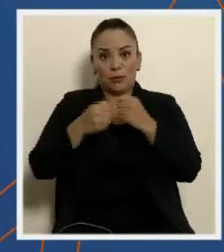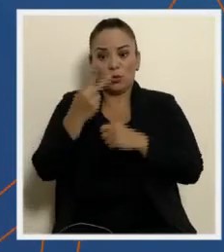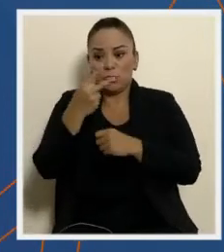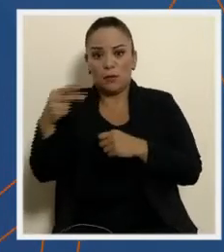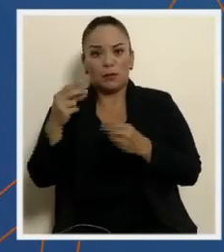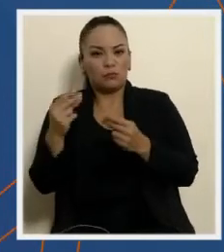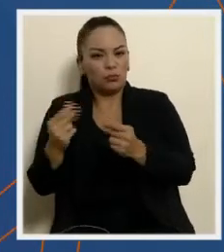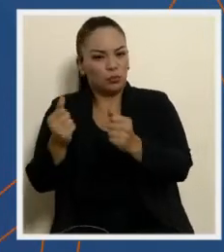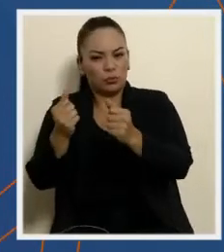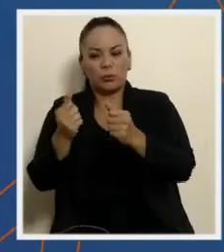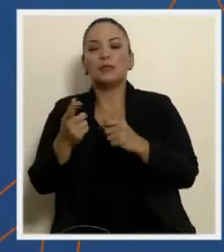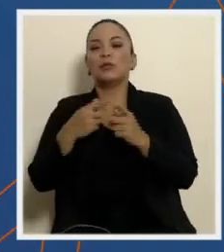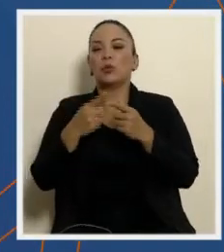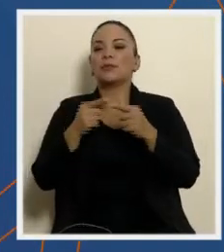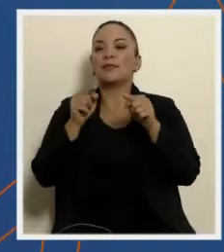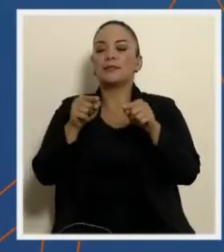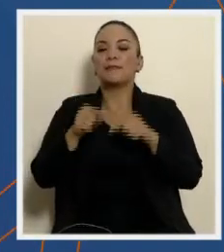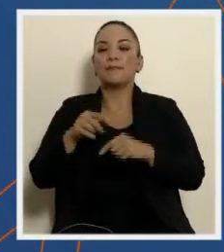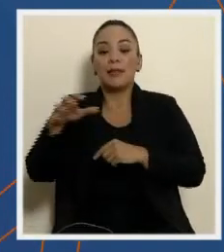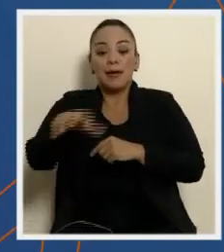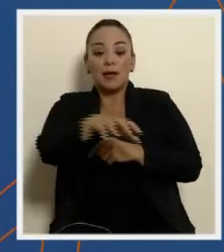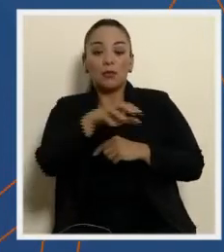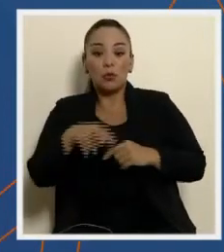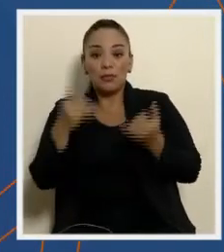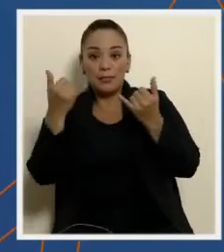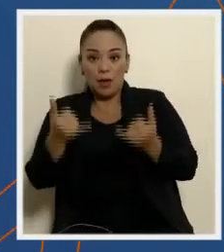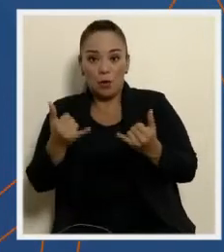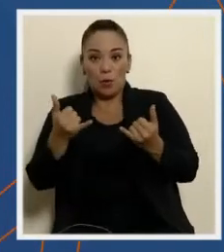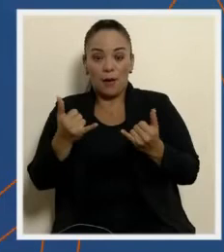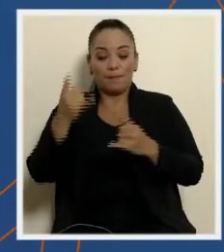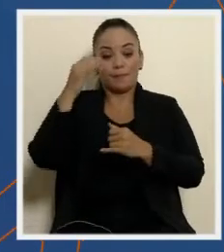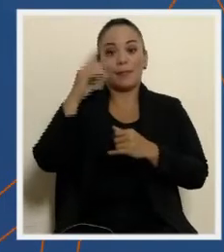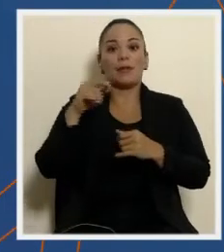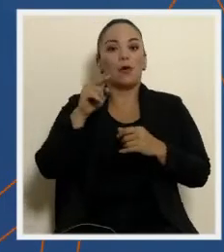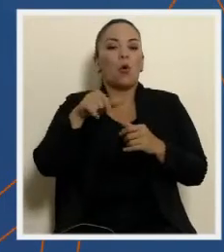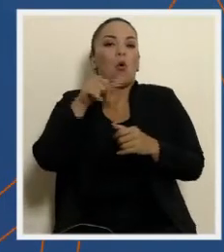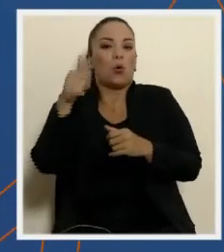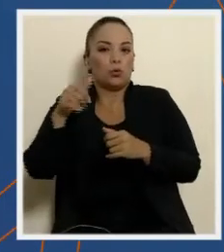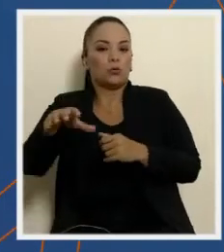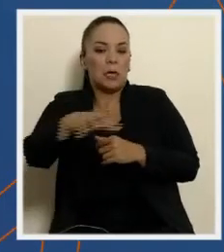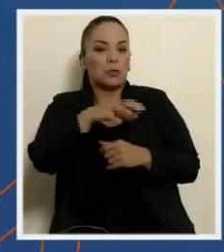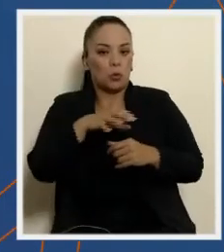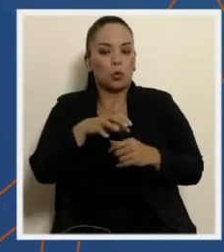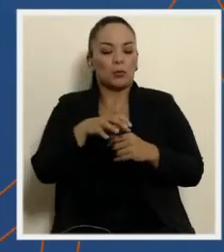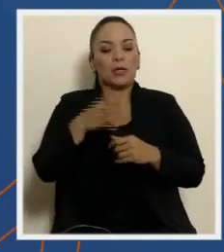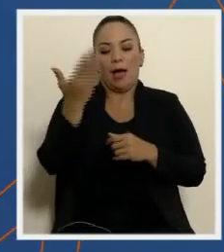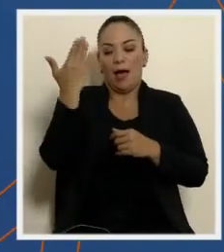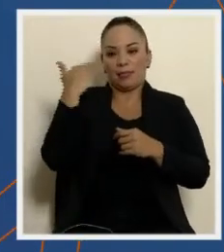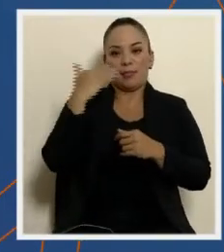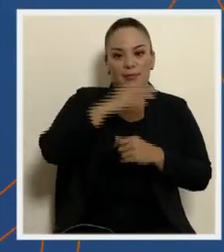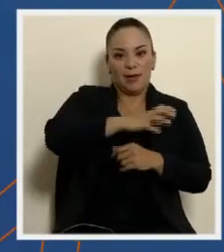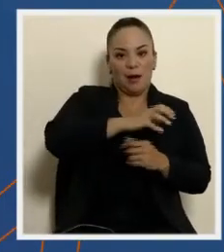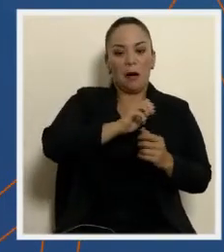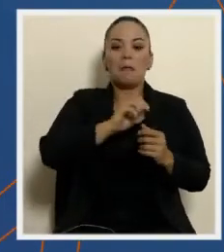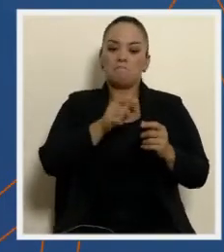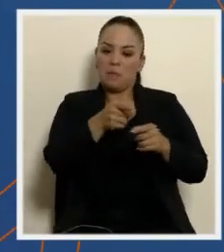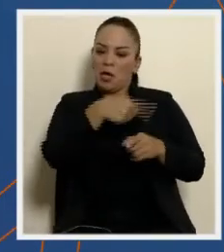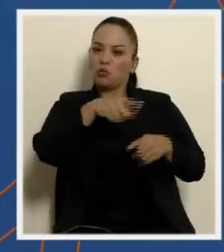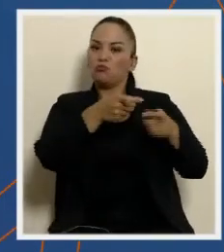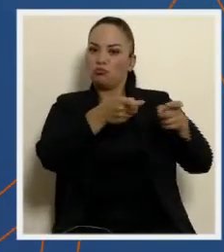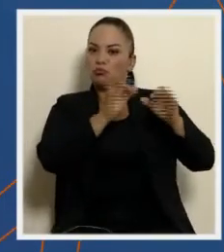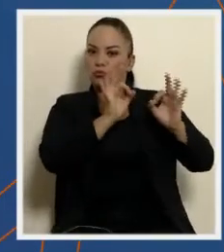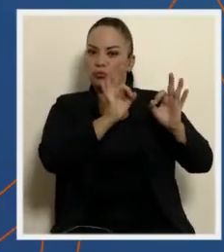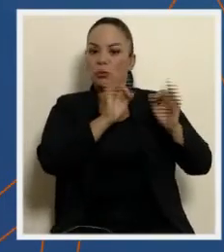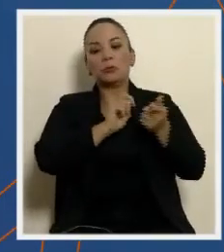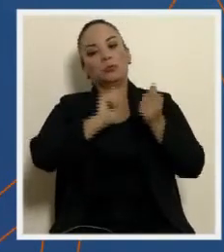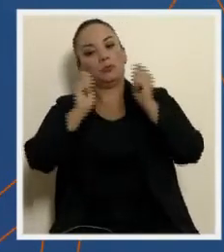2021. En cuanto a los cantones que pasan a la condición de alerta amarilla porque han logrado controlar esos indicadores